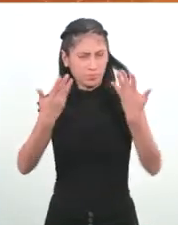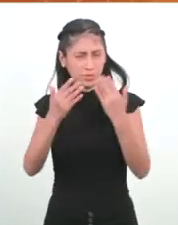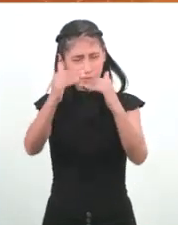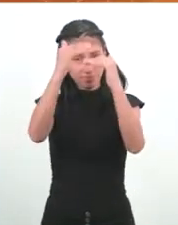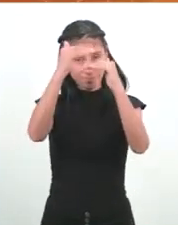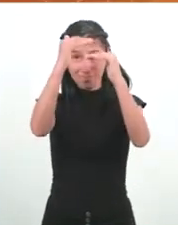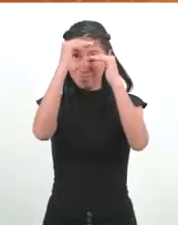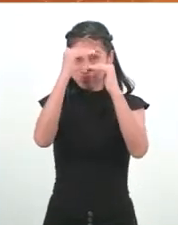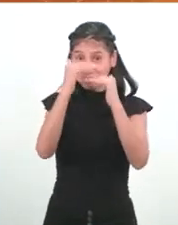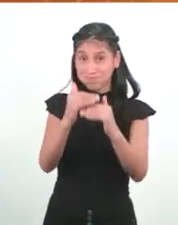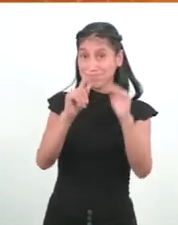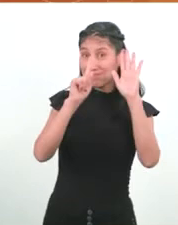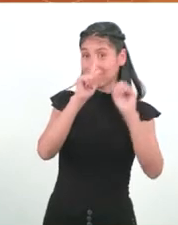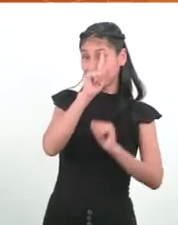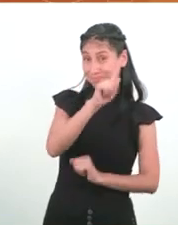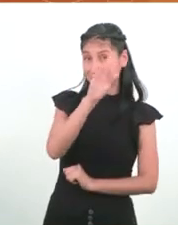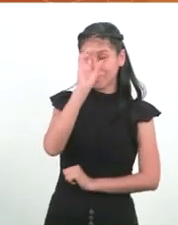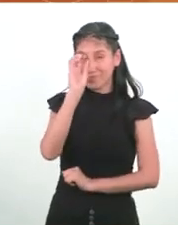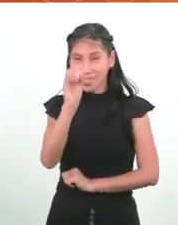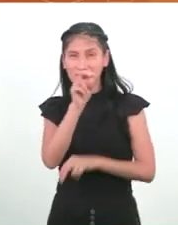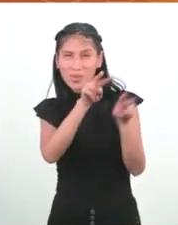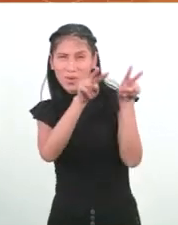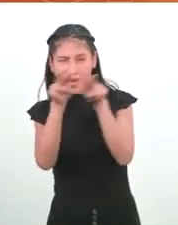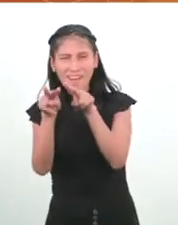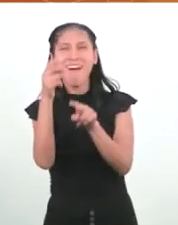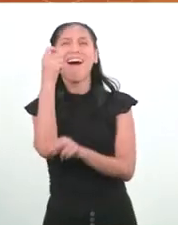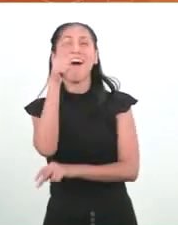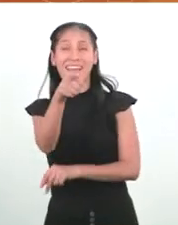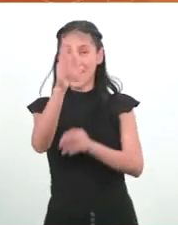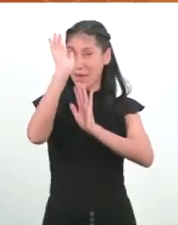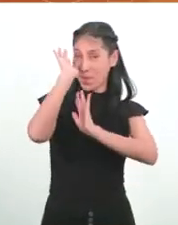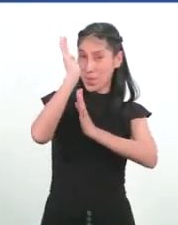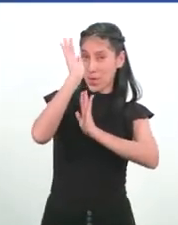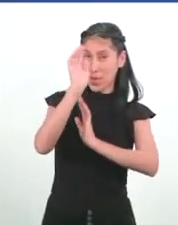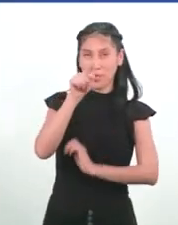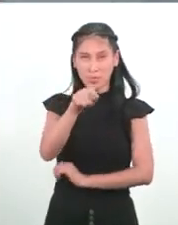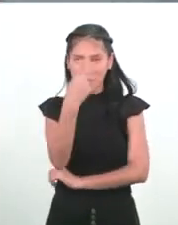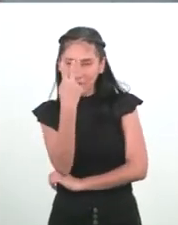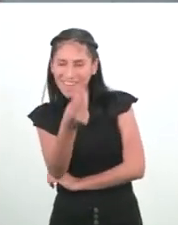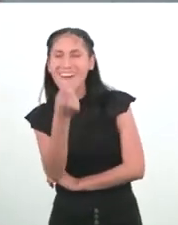las mejores recomendaciones para comprender con mayor eficacia un discurso oral.